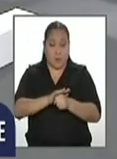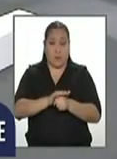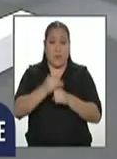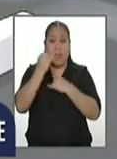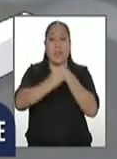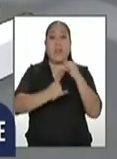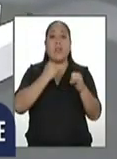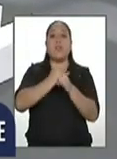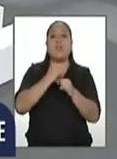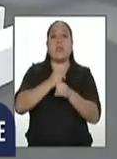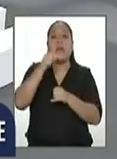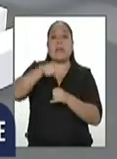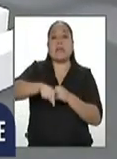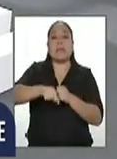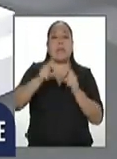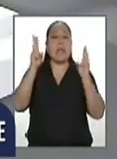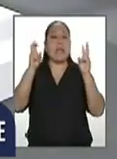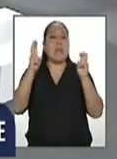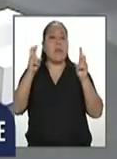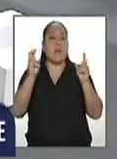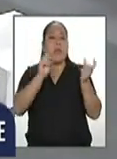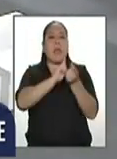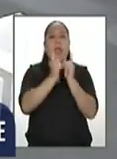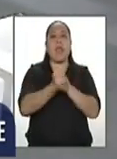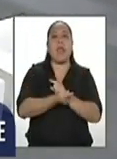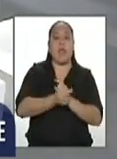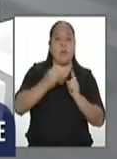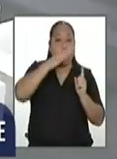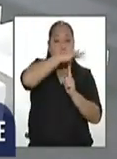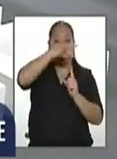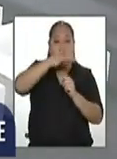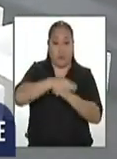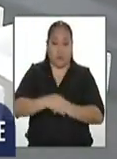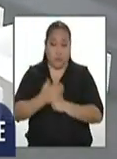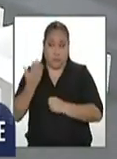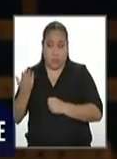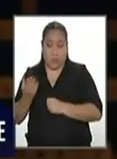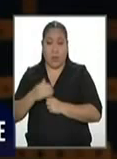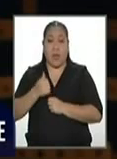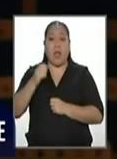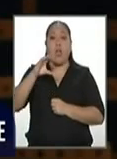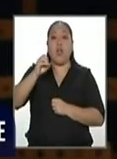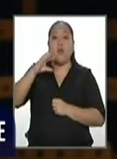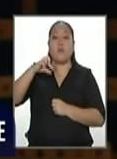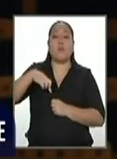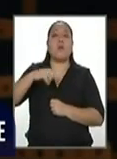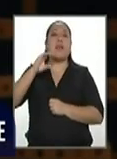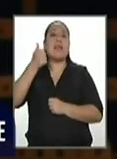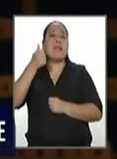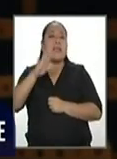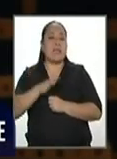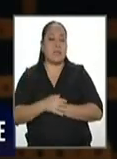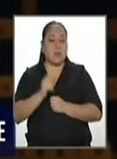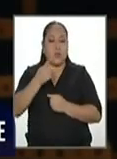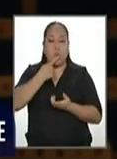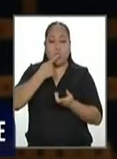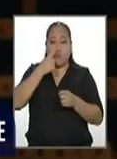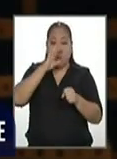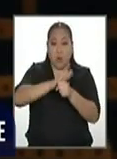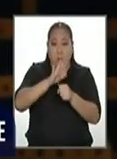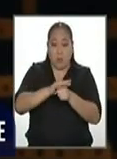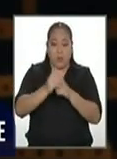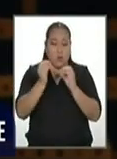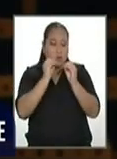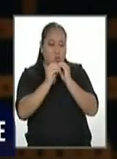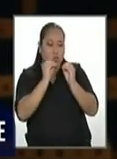cambio climático, sobre todo los que hizo en la COP15, que son compromisos por energías